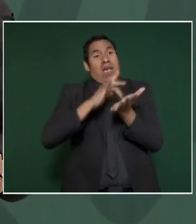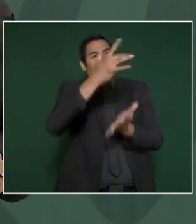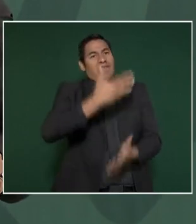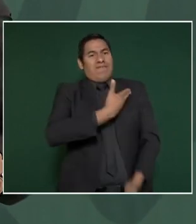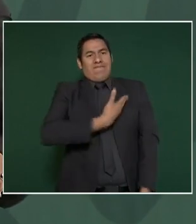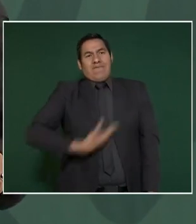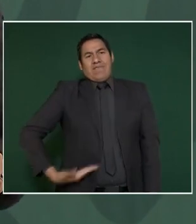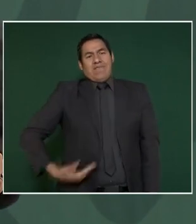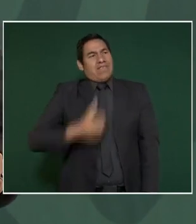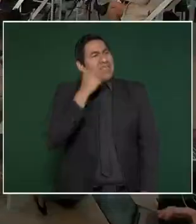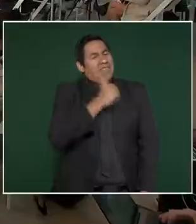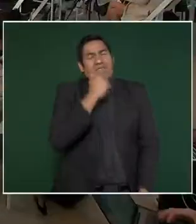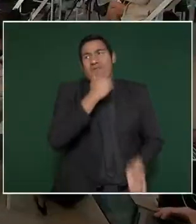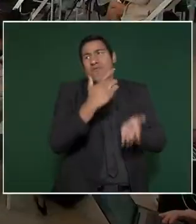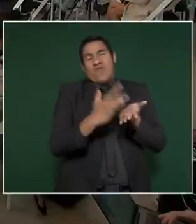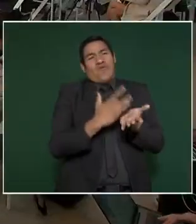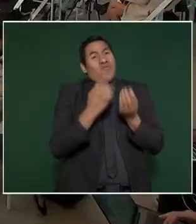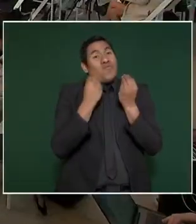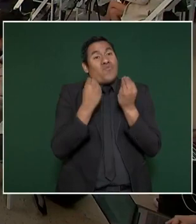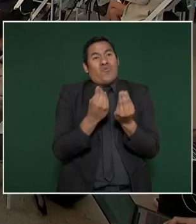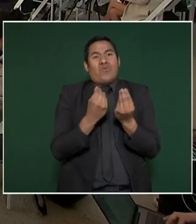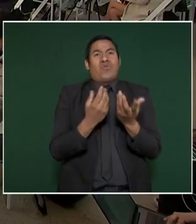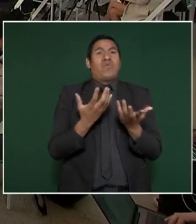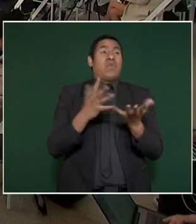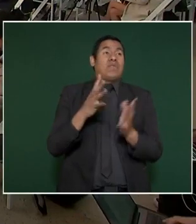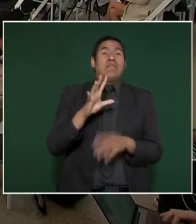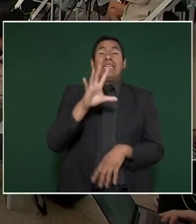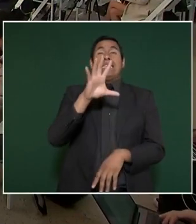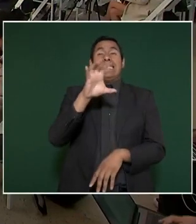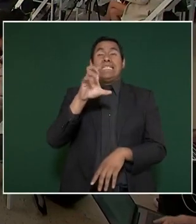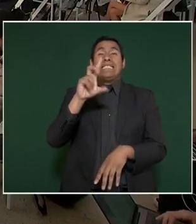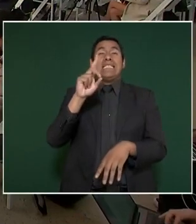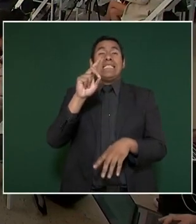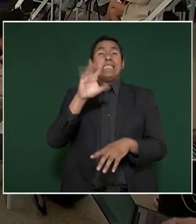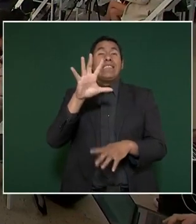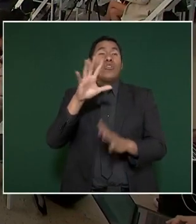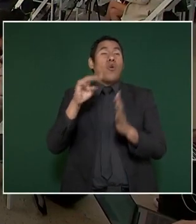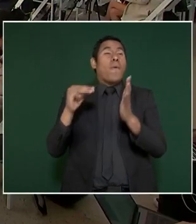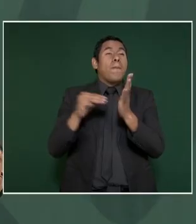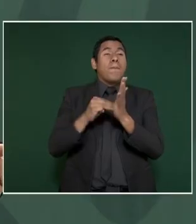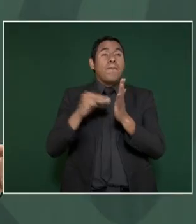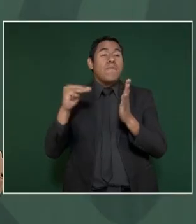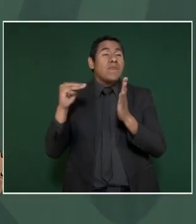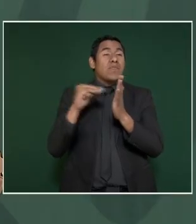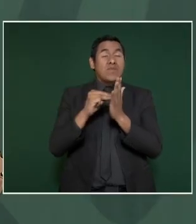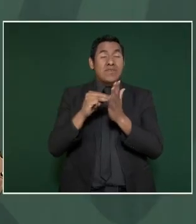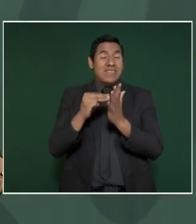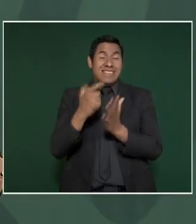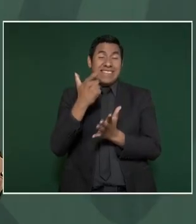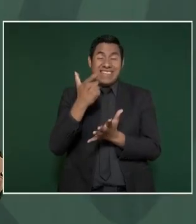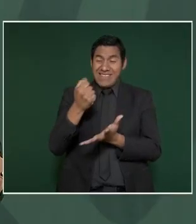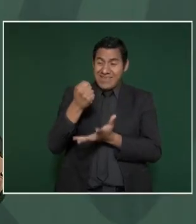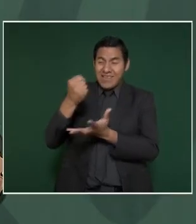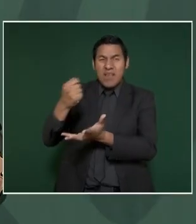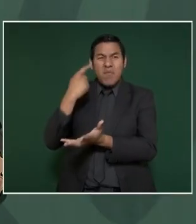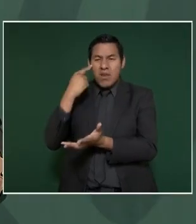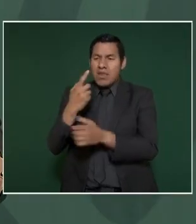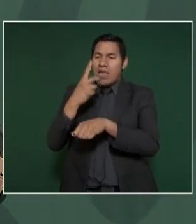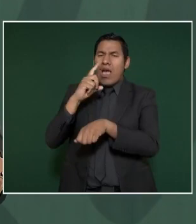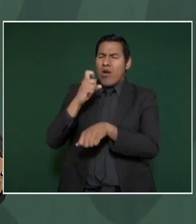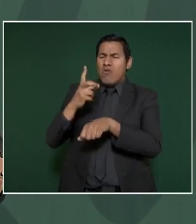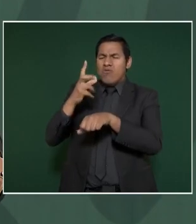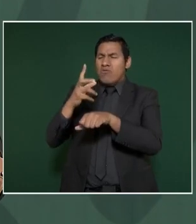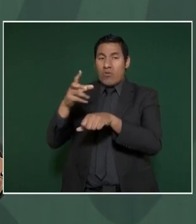el apoyo son otros 500 35 millones de pesos más destinados justamente para el tratamiento de aguas